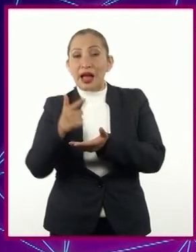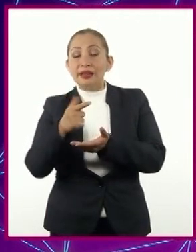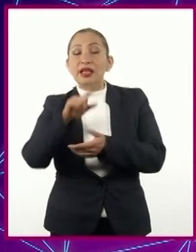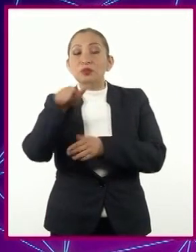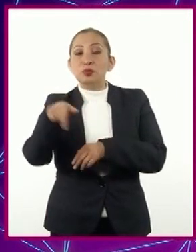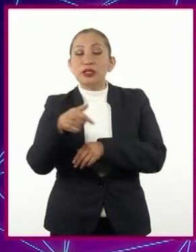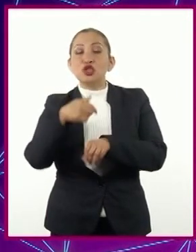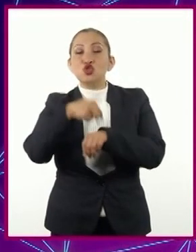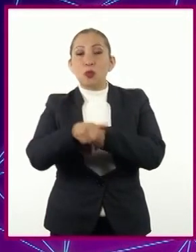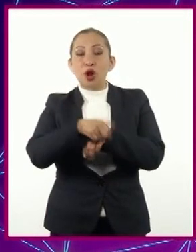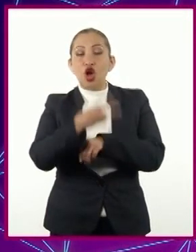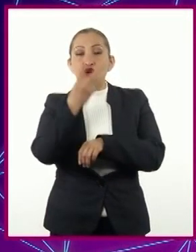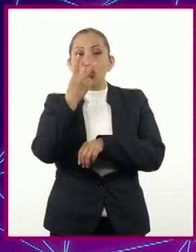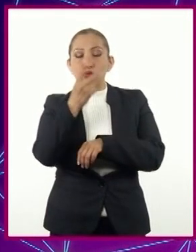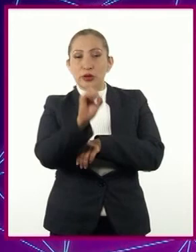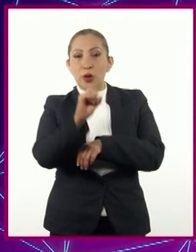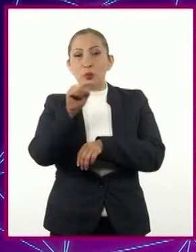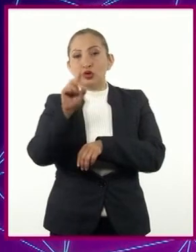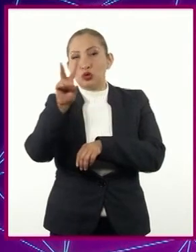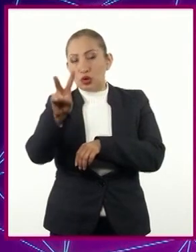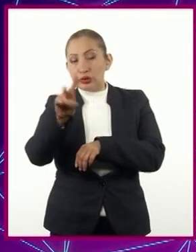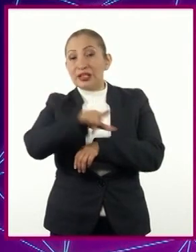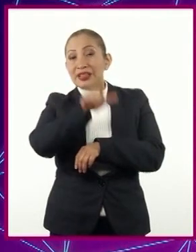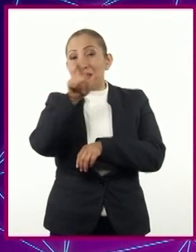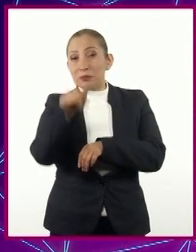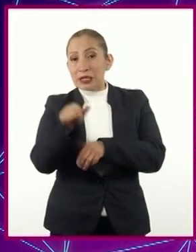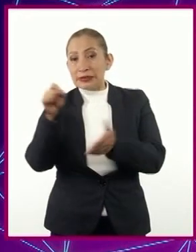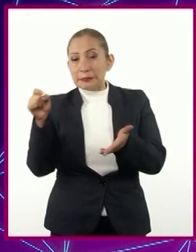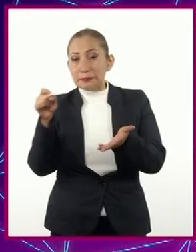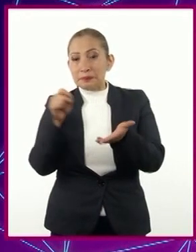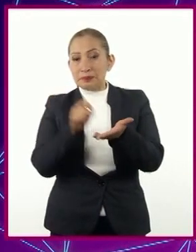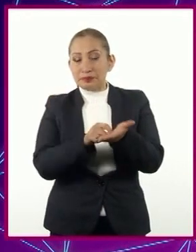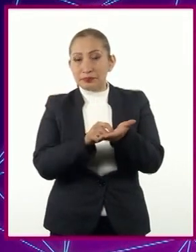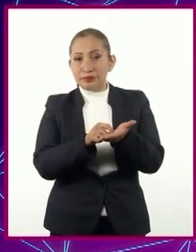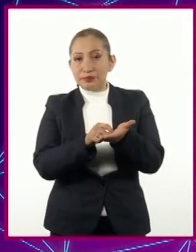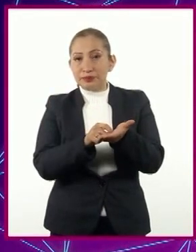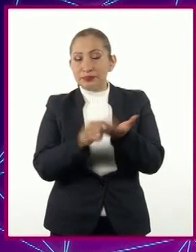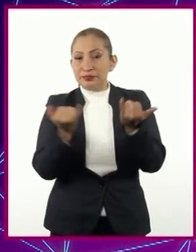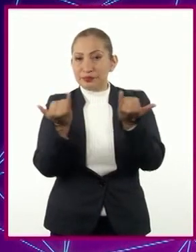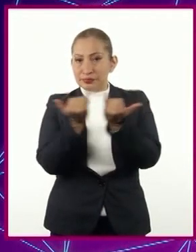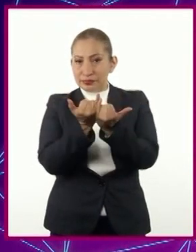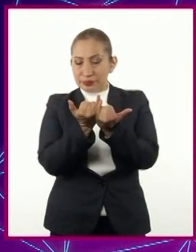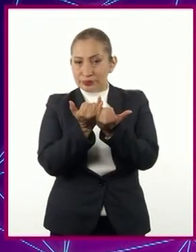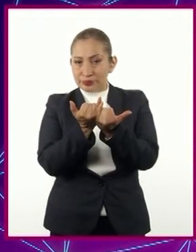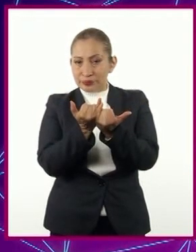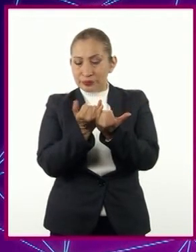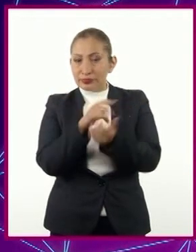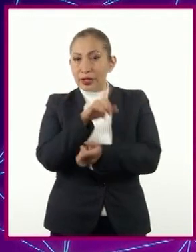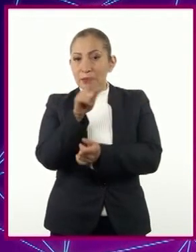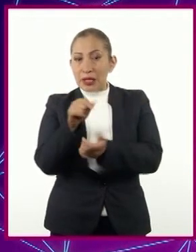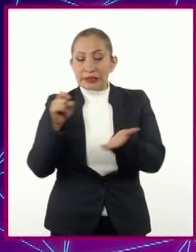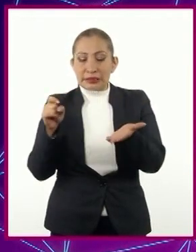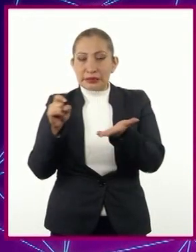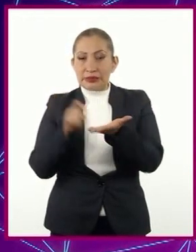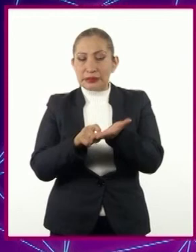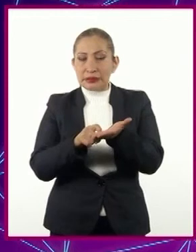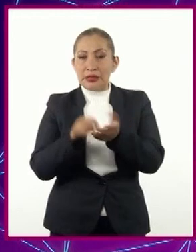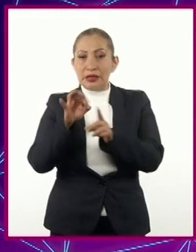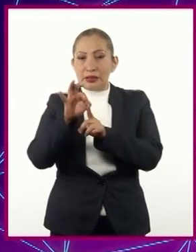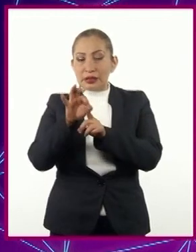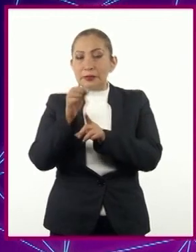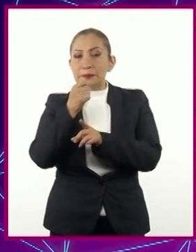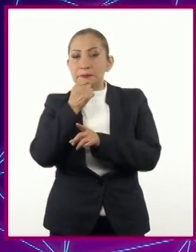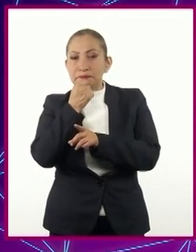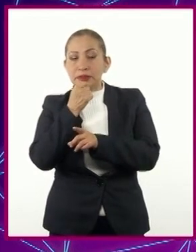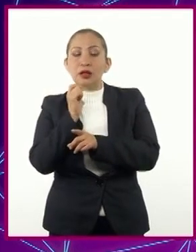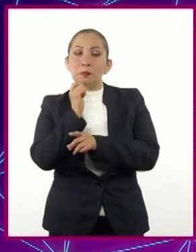cantidad 2 décimos, y después presionen el signo de igual, seguido de la tecla grados,